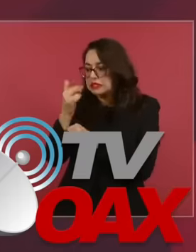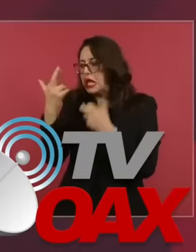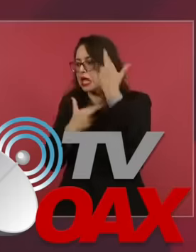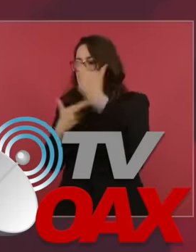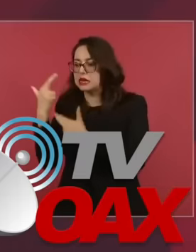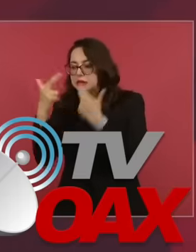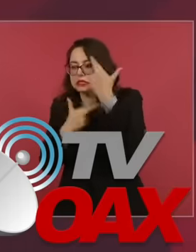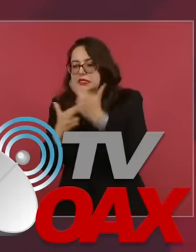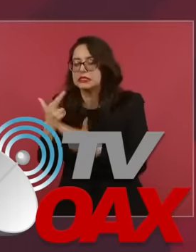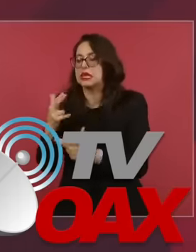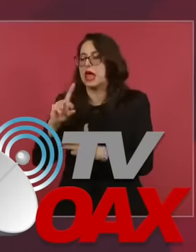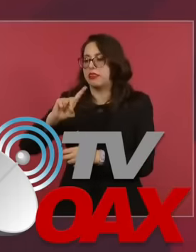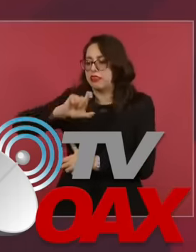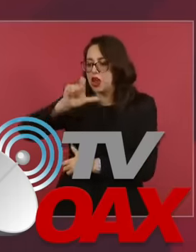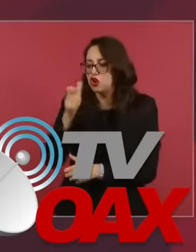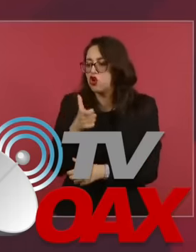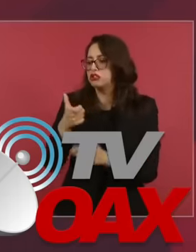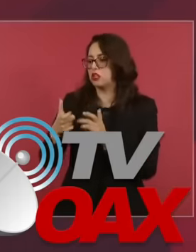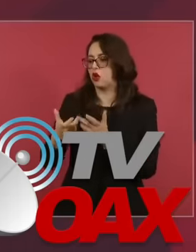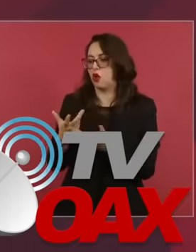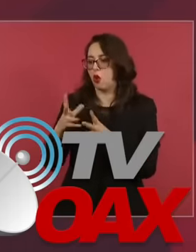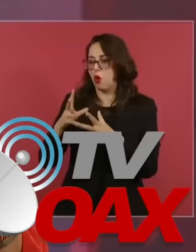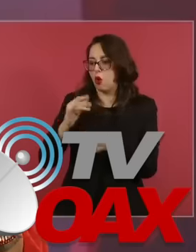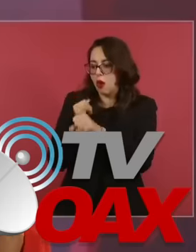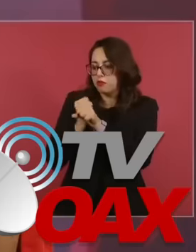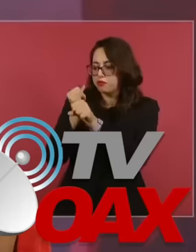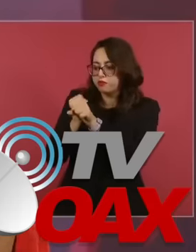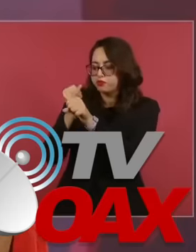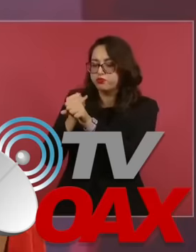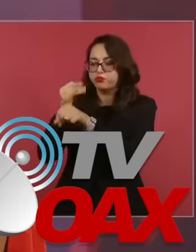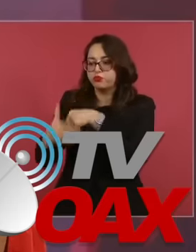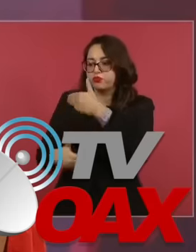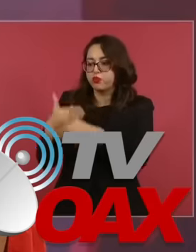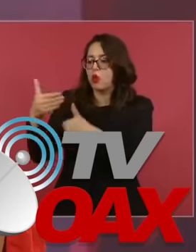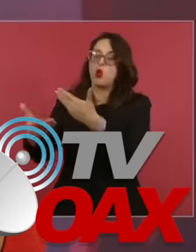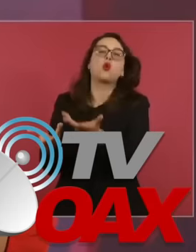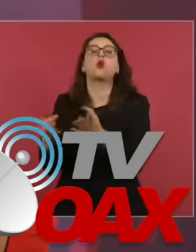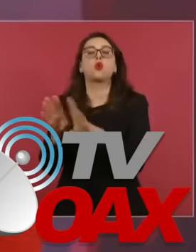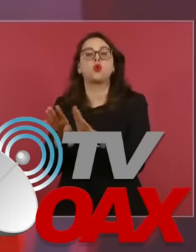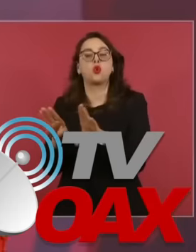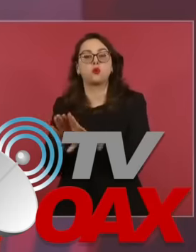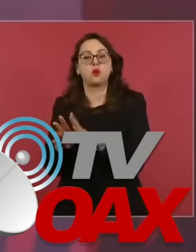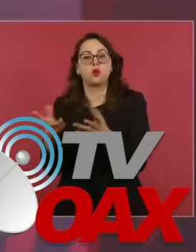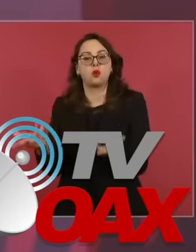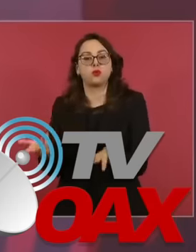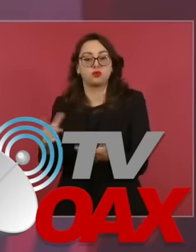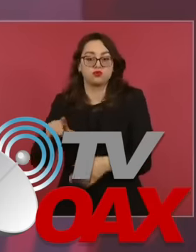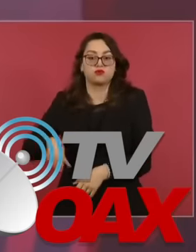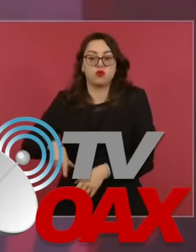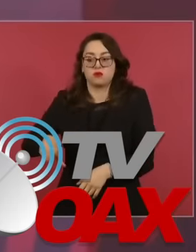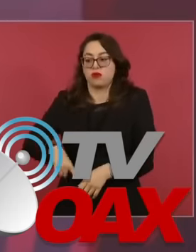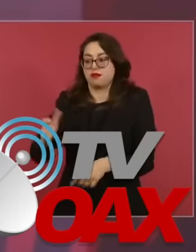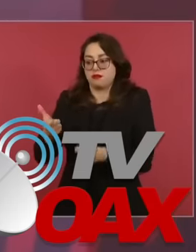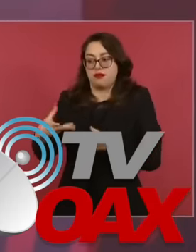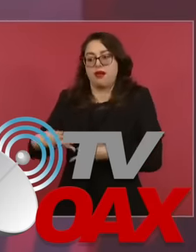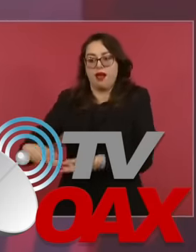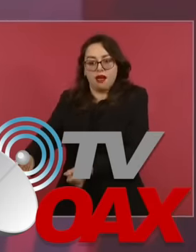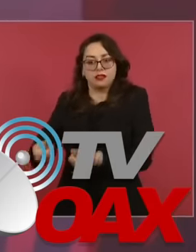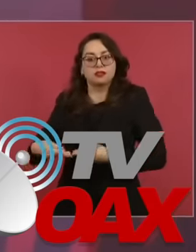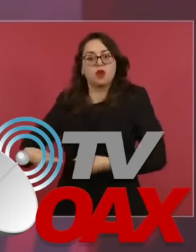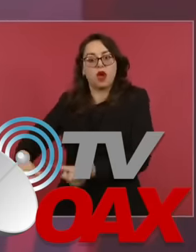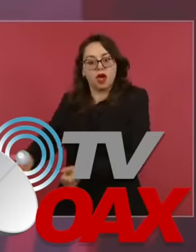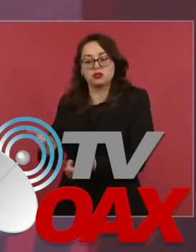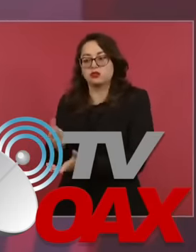y compañeros especialistas del IMTA y del INEC. Y hay que erogar gastos porque hay